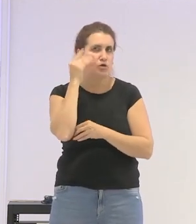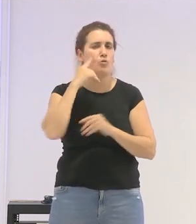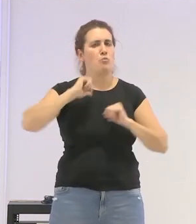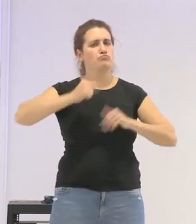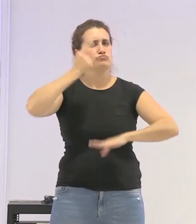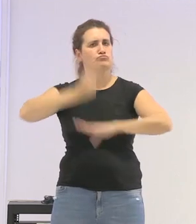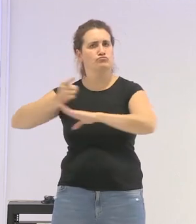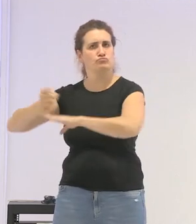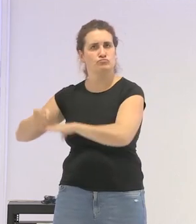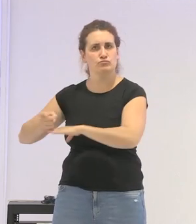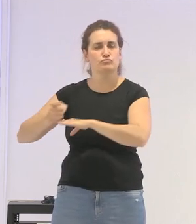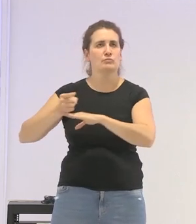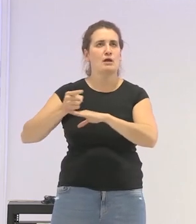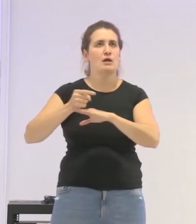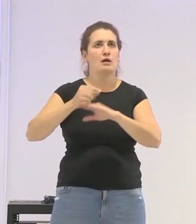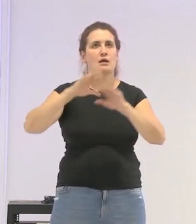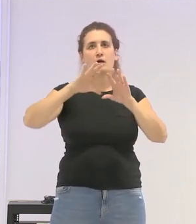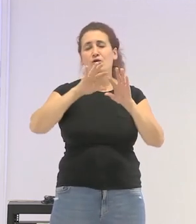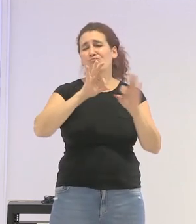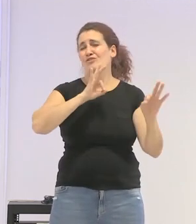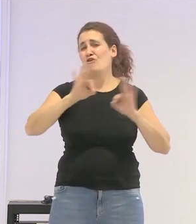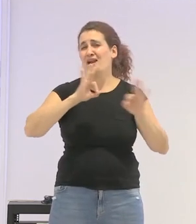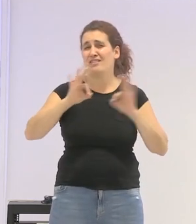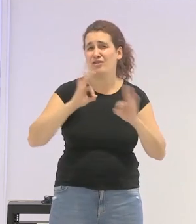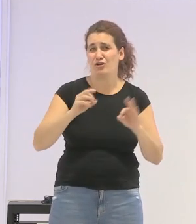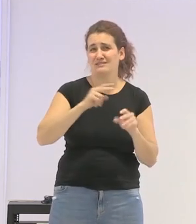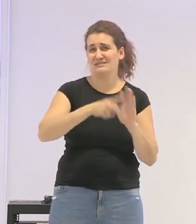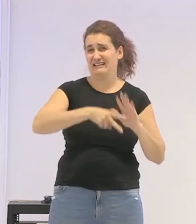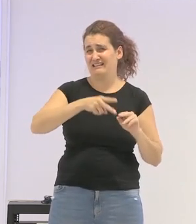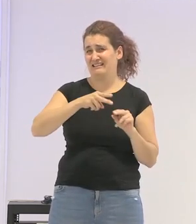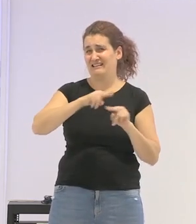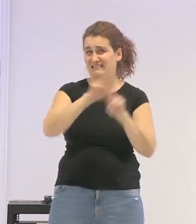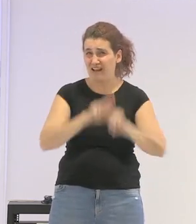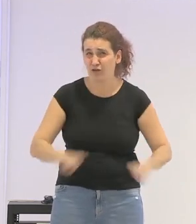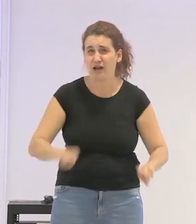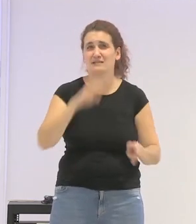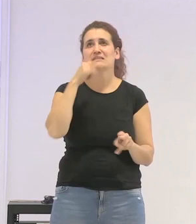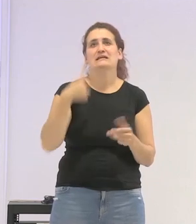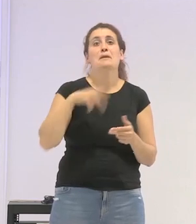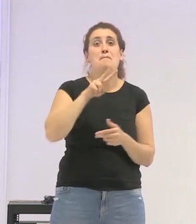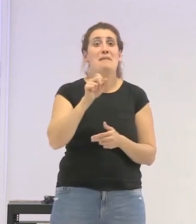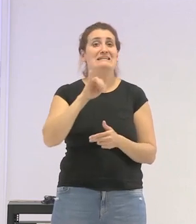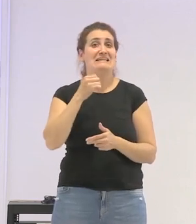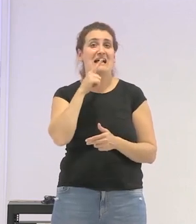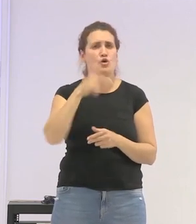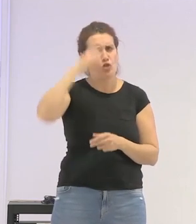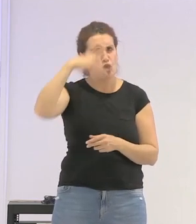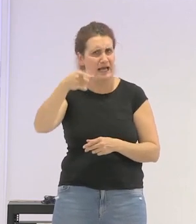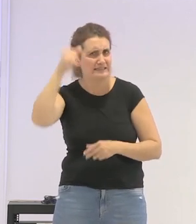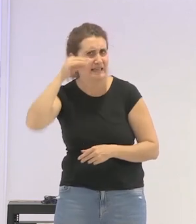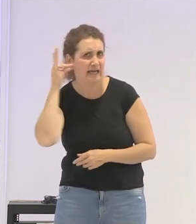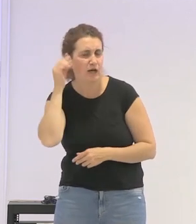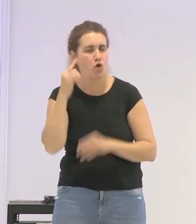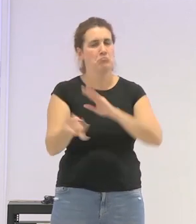imponer en los organismos internacionales como una política de consenso. Entonces, bueno, el Vaticano salió con esta idea de la ideología de género, etcétera,